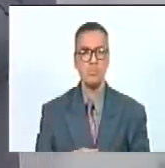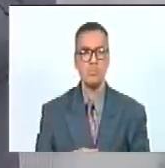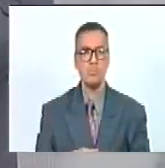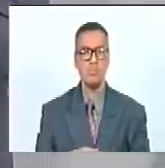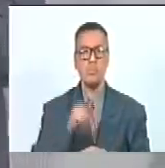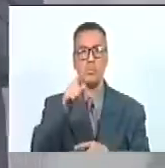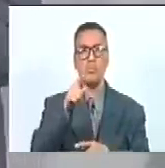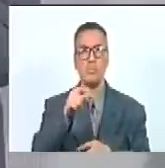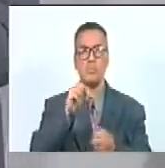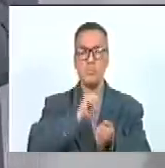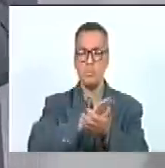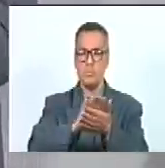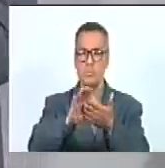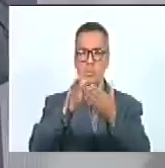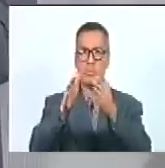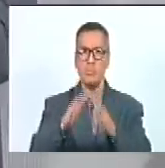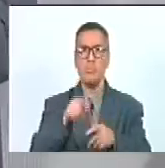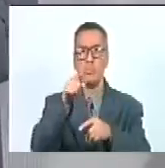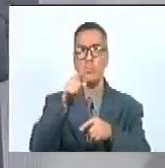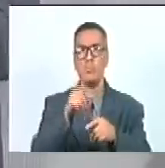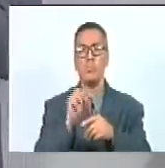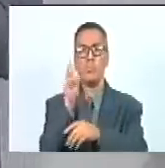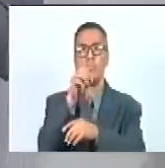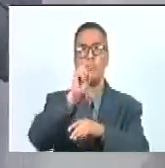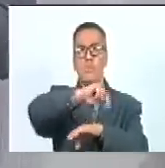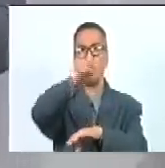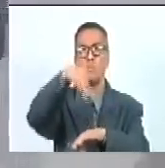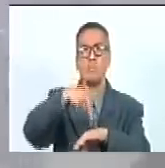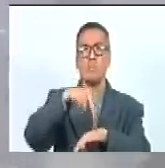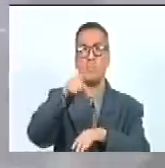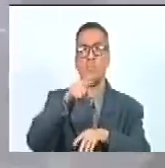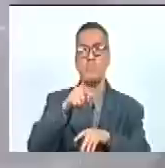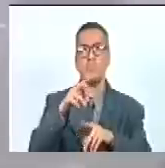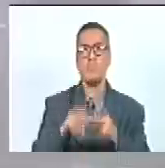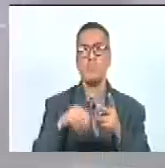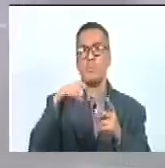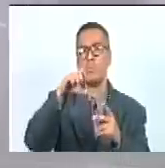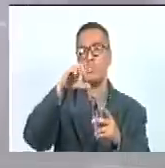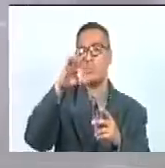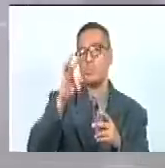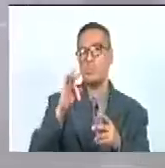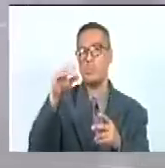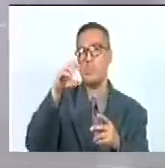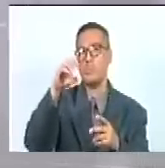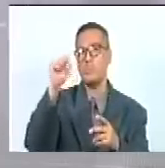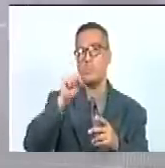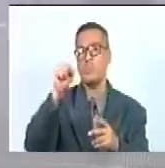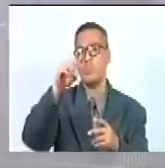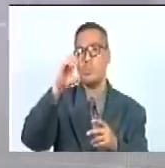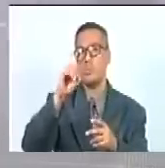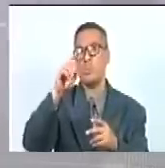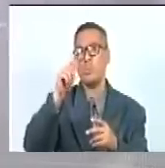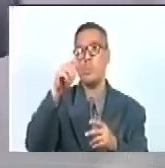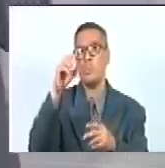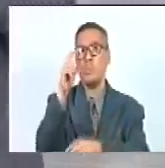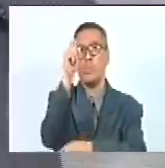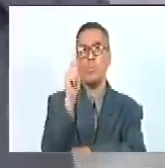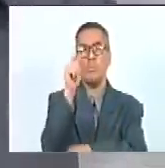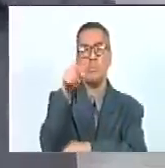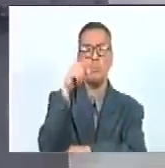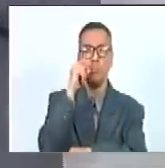que como un regalo de esta Asamblea Nacional, no al viejo Fernando Soto, sino a nosotros, las diputadas y los